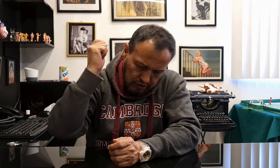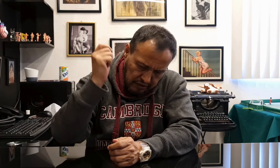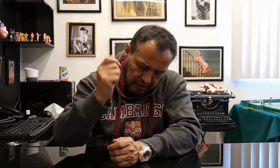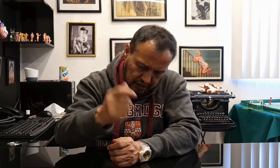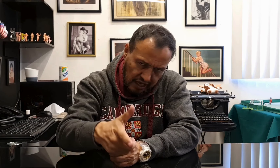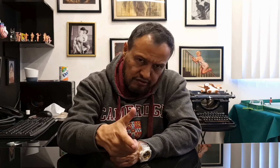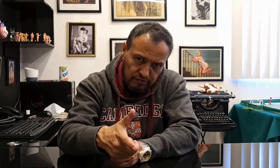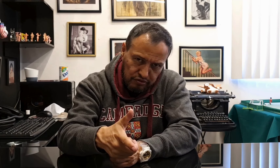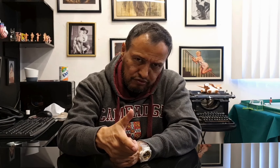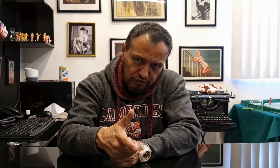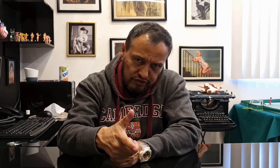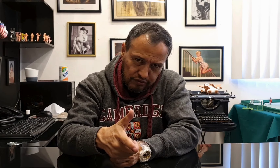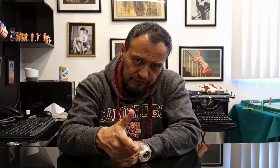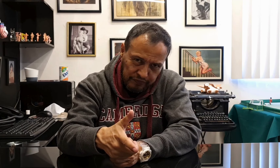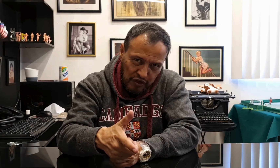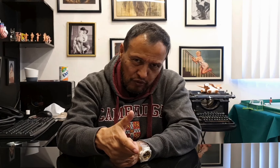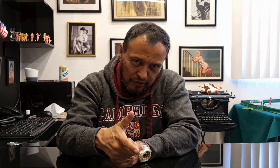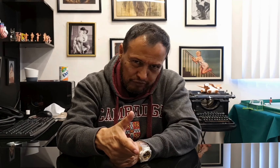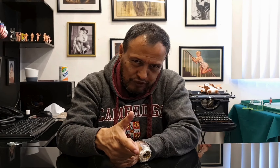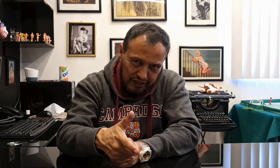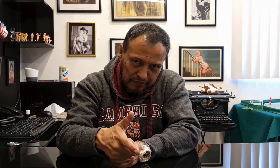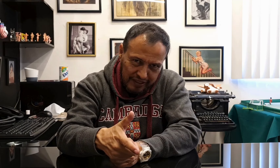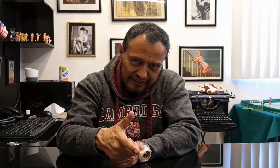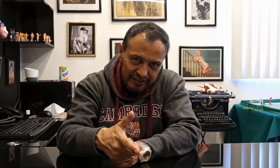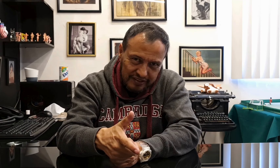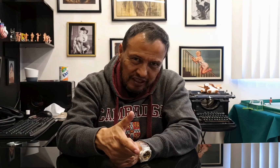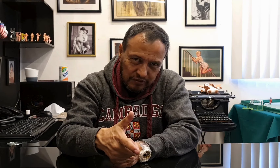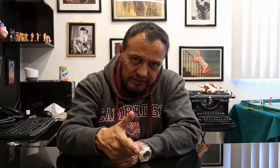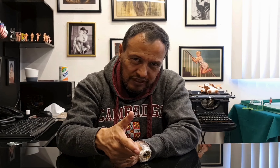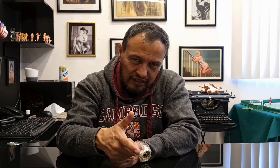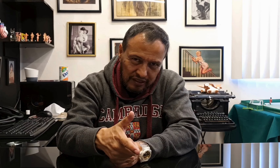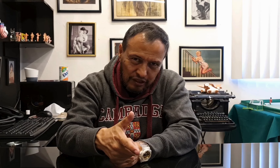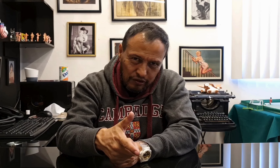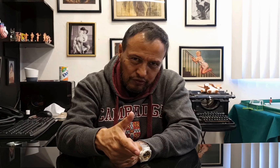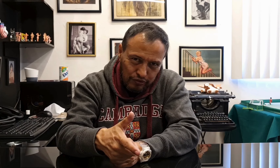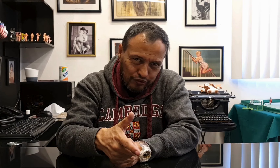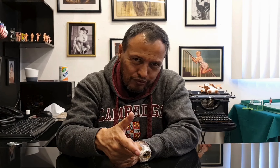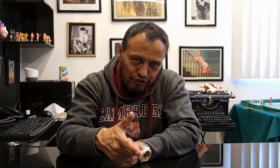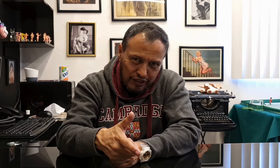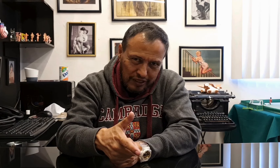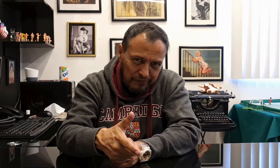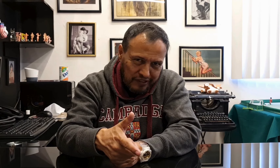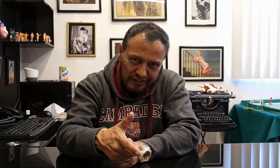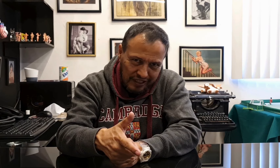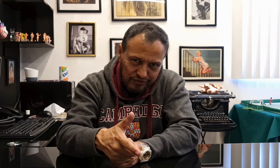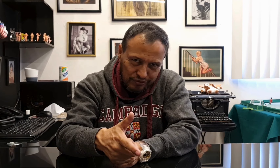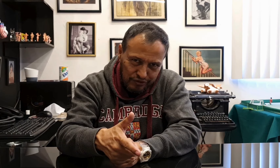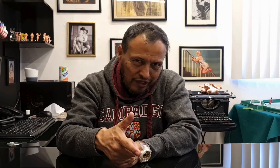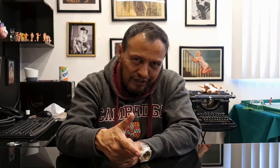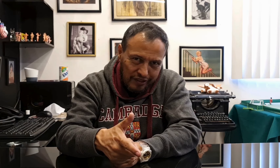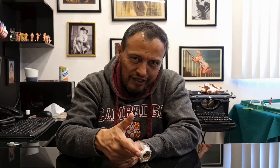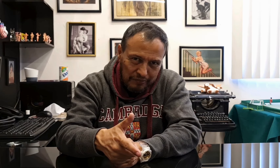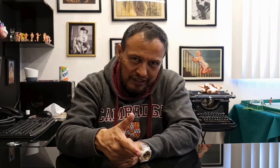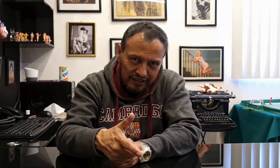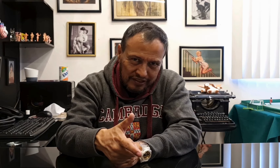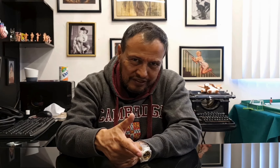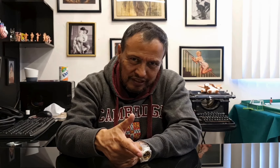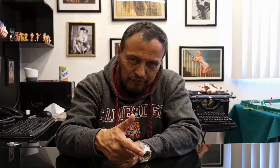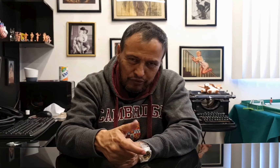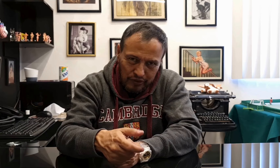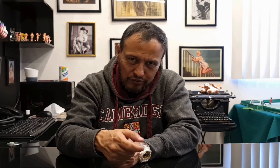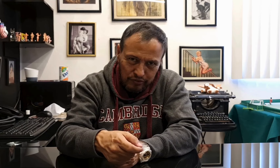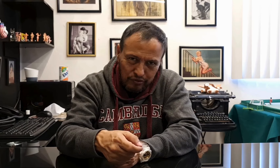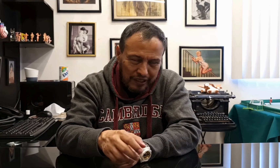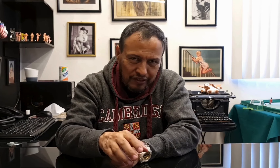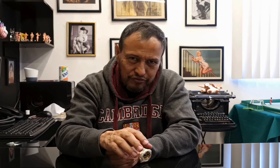a punta de billetazos, por supuesto, o a punta de amenazas, claro está. Con nosotros ni hay billetazos, ni amenazas